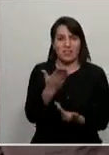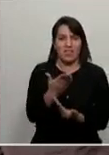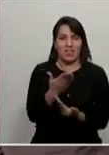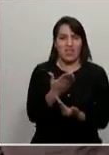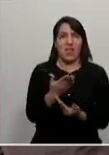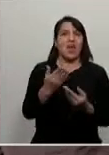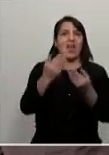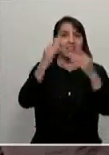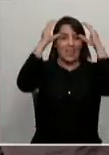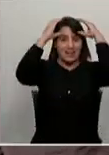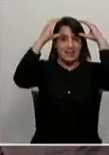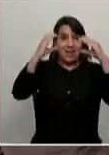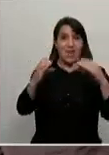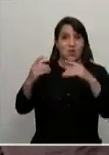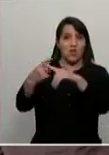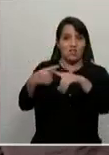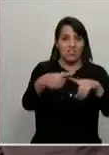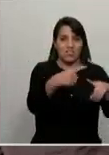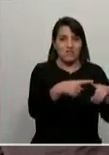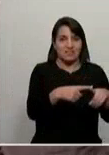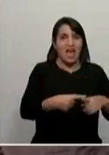por el contacto.